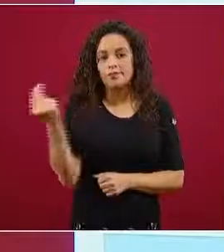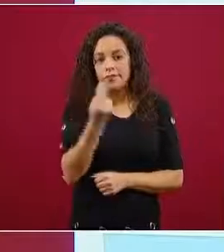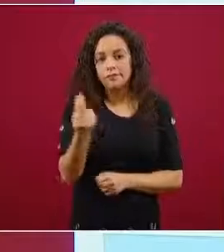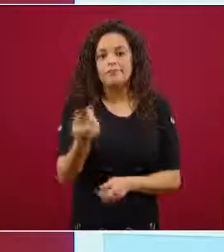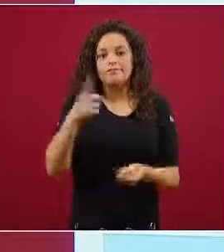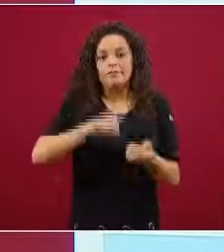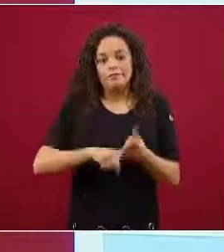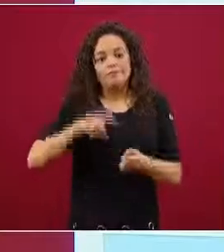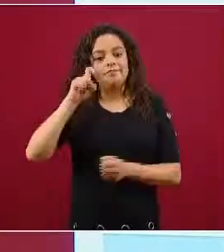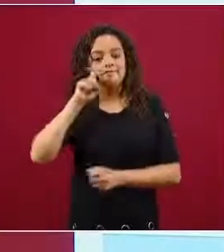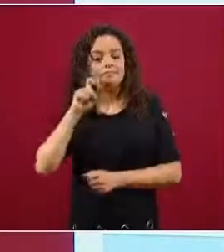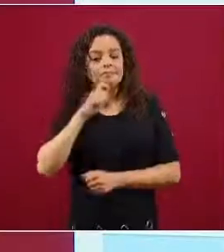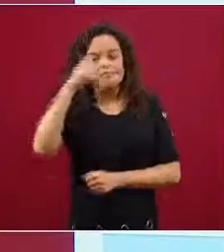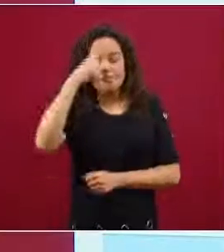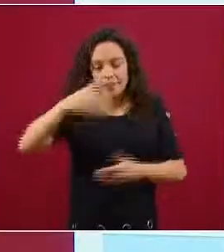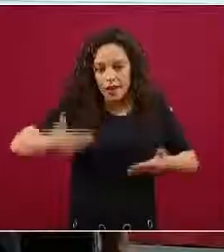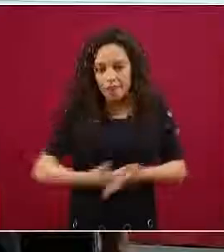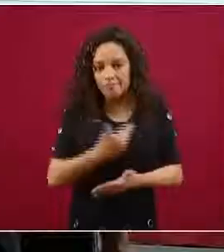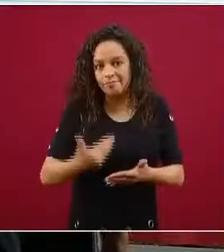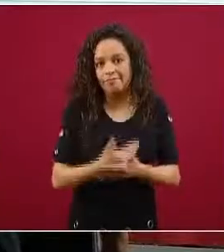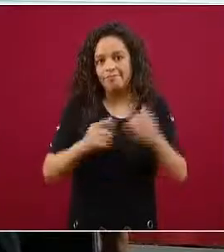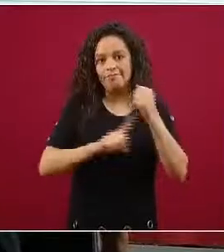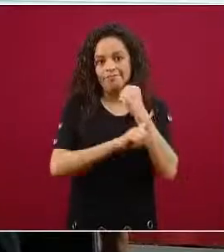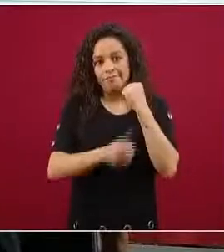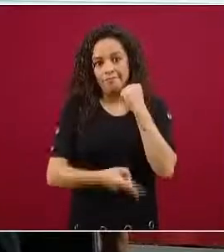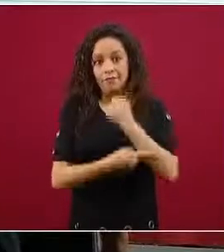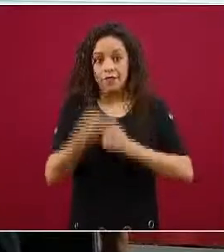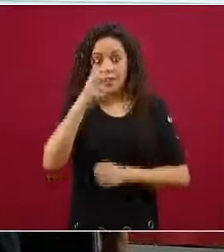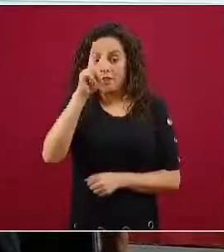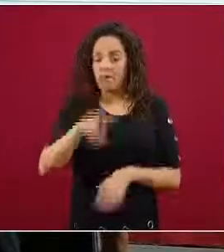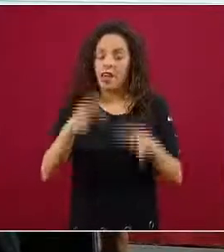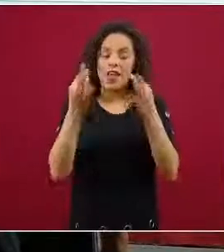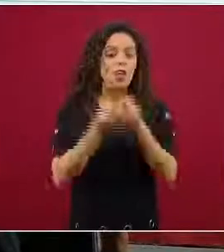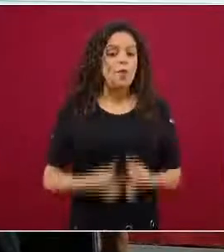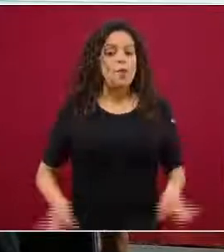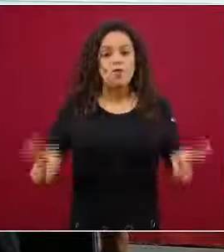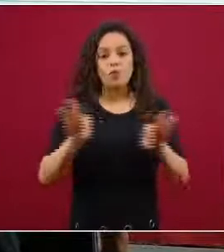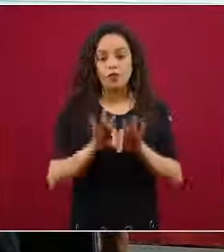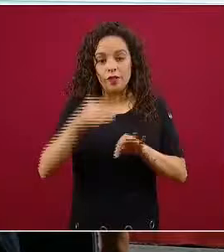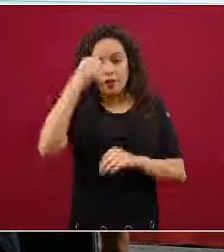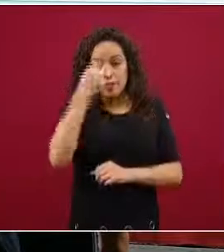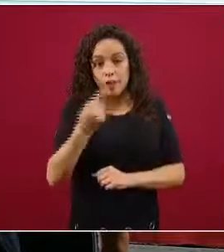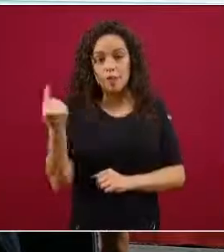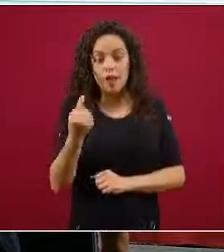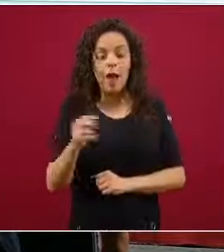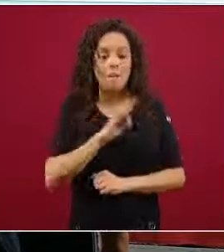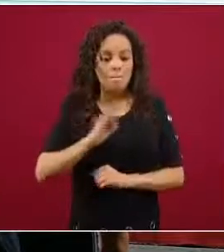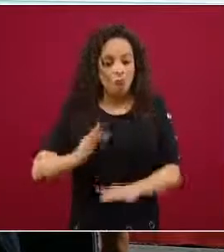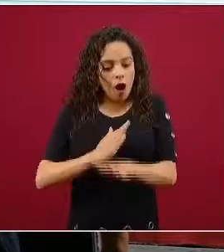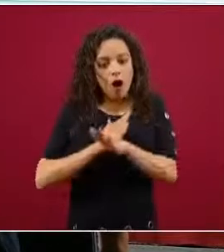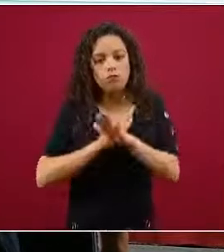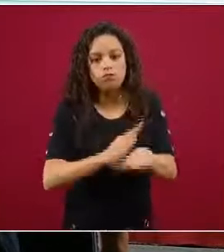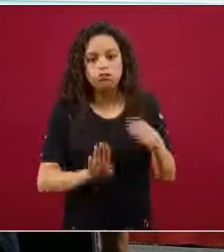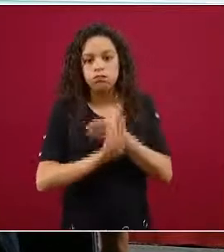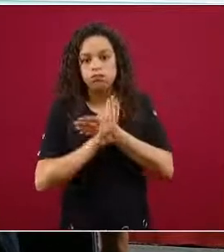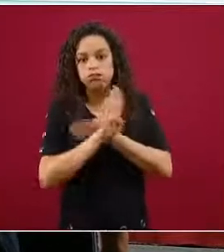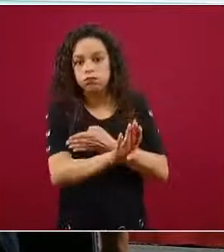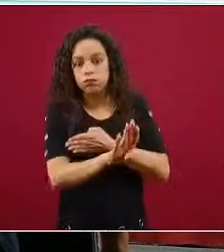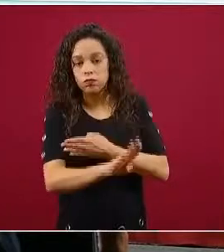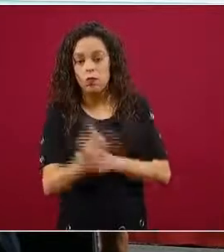cuya continuidad es clave para sobre todo prevenir la muerte materna,